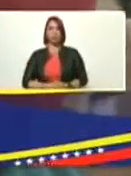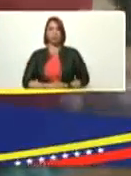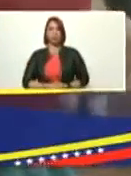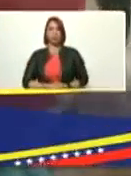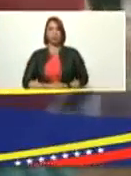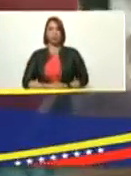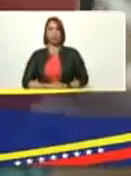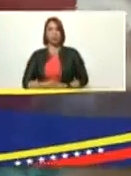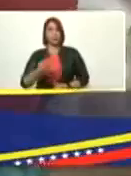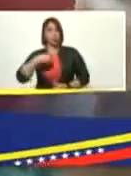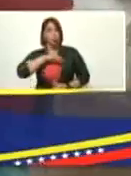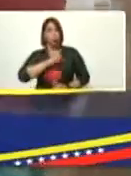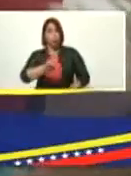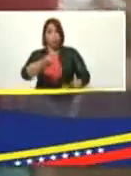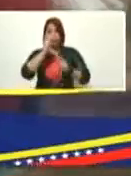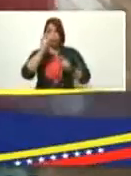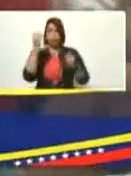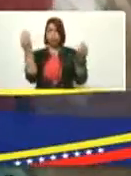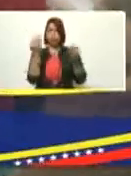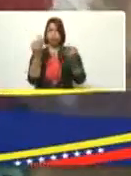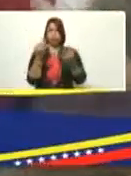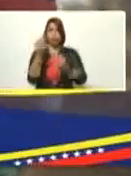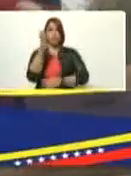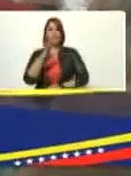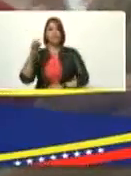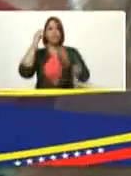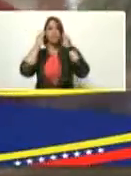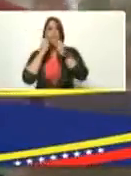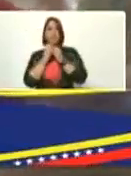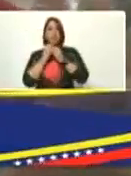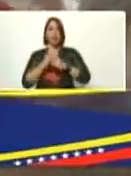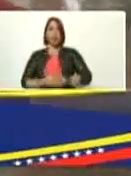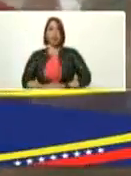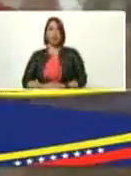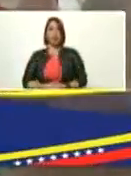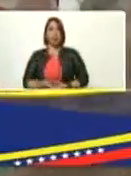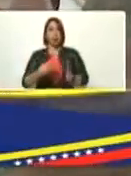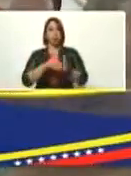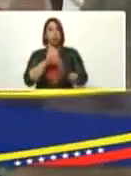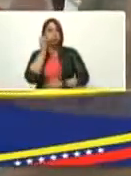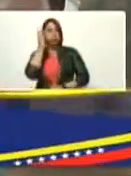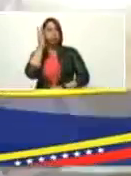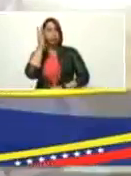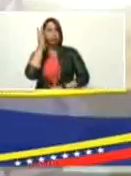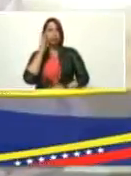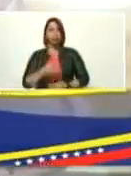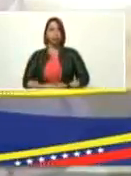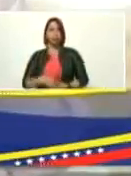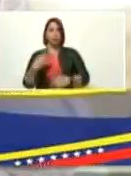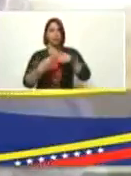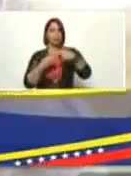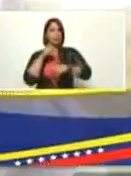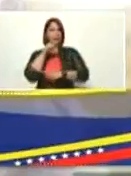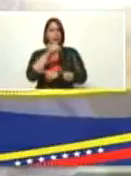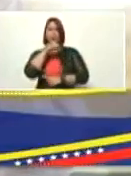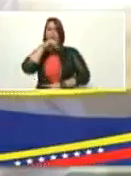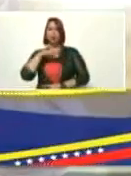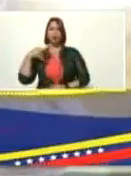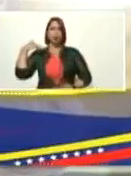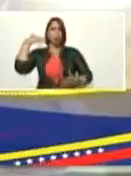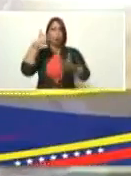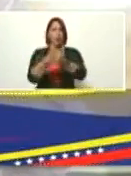Eso lo aprendimos muy bien de Fidel, el reinventor y revolucionador de la